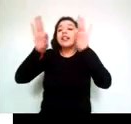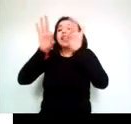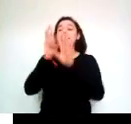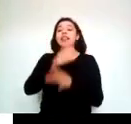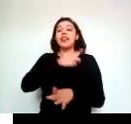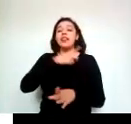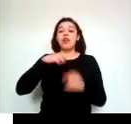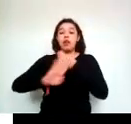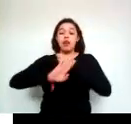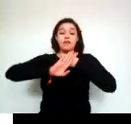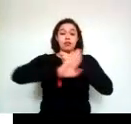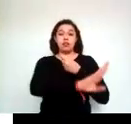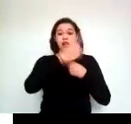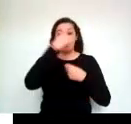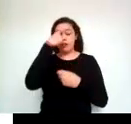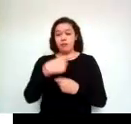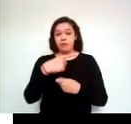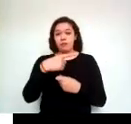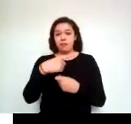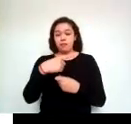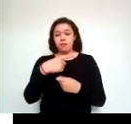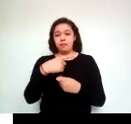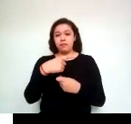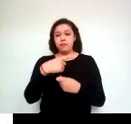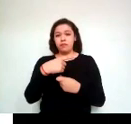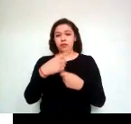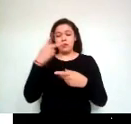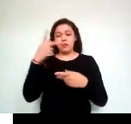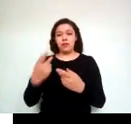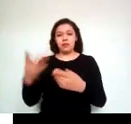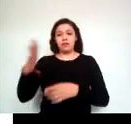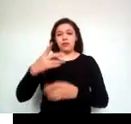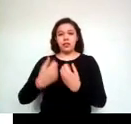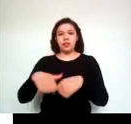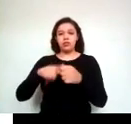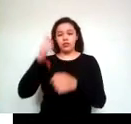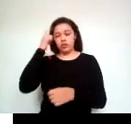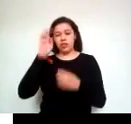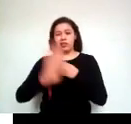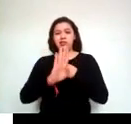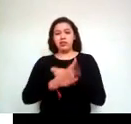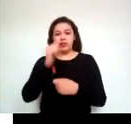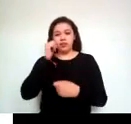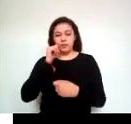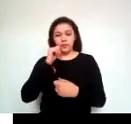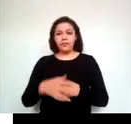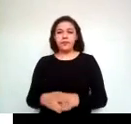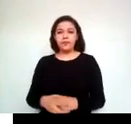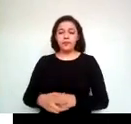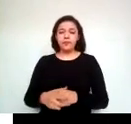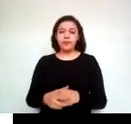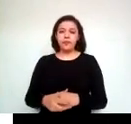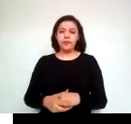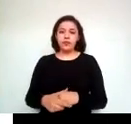las instituciones, al igual que el resto de los factores de riesgo psicosocial. Y ahora hablaremos un poquito de qué son